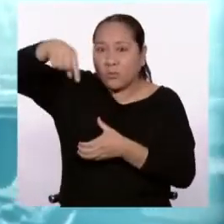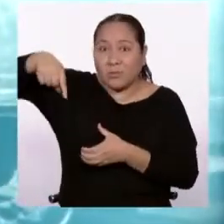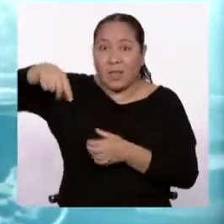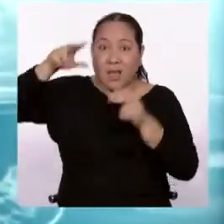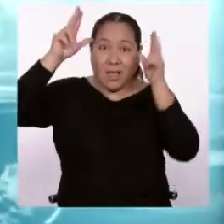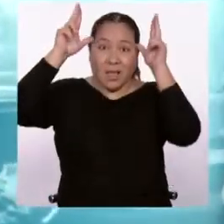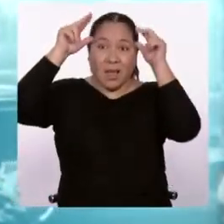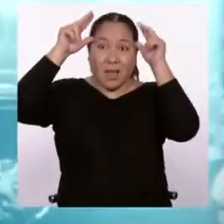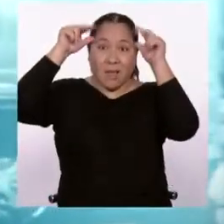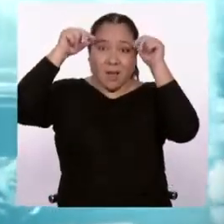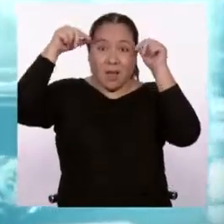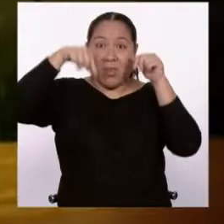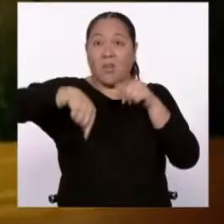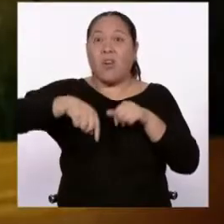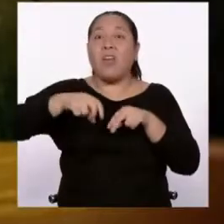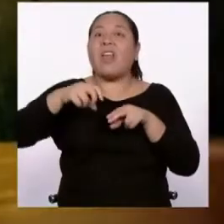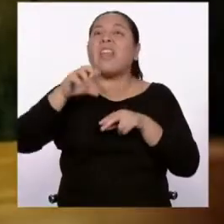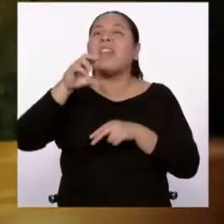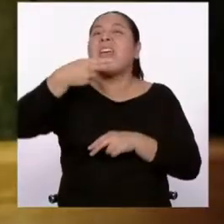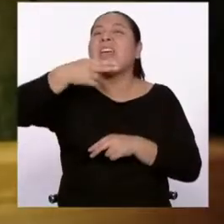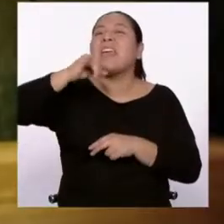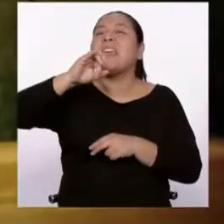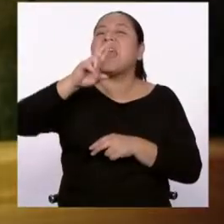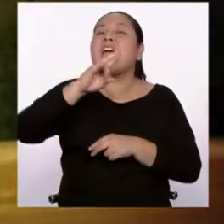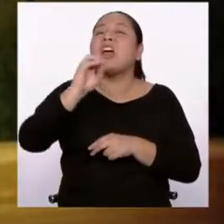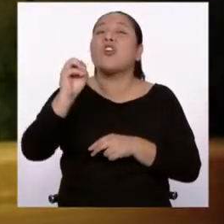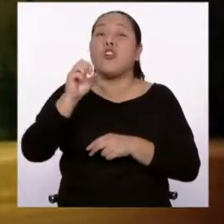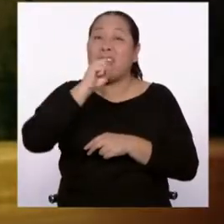decir, el ferrocarril.